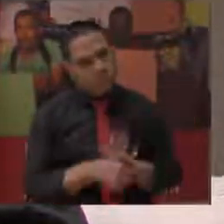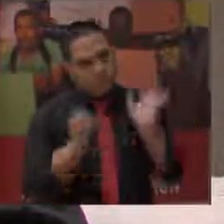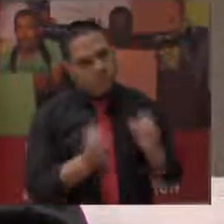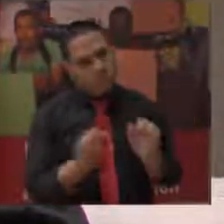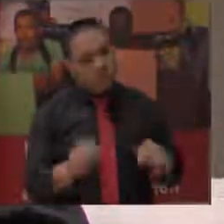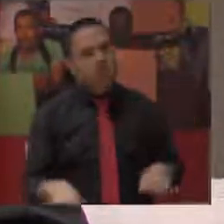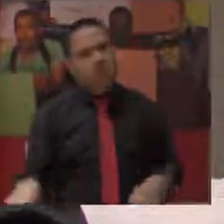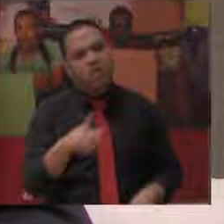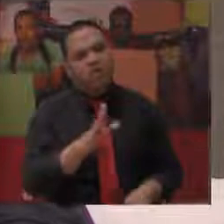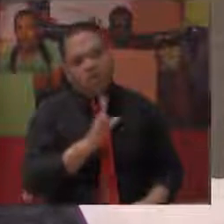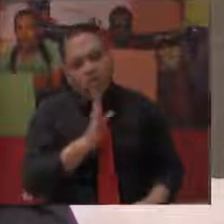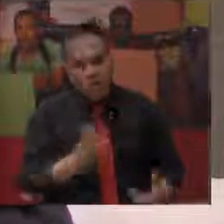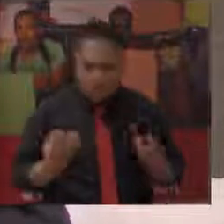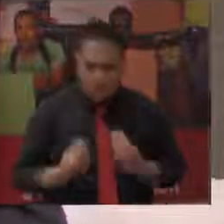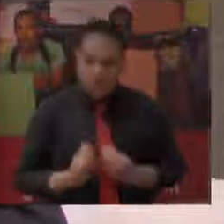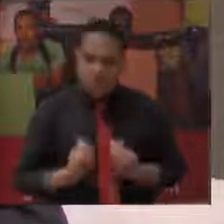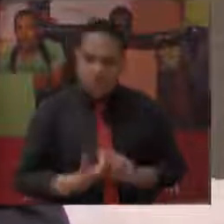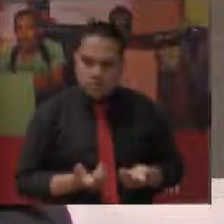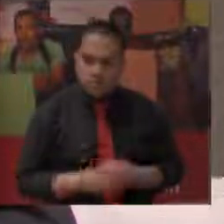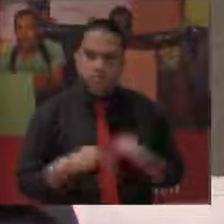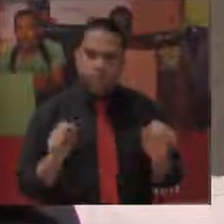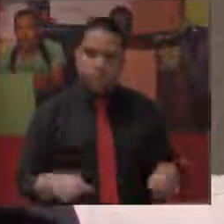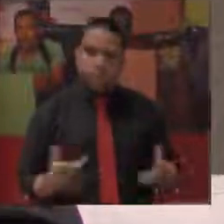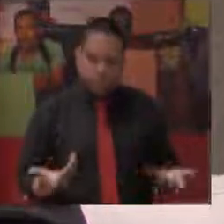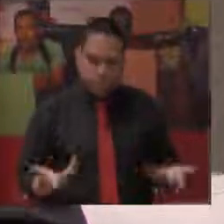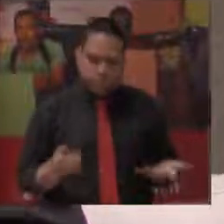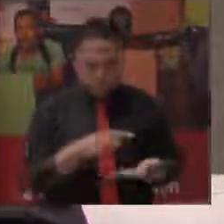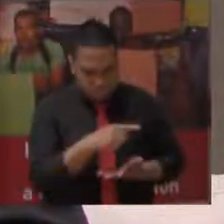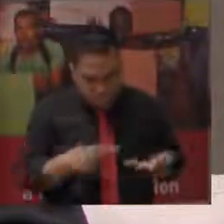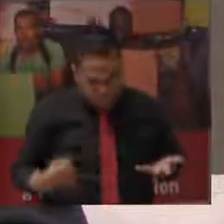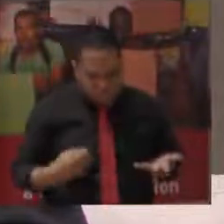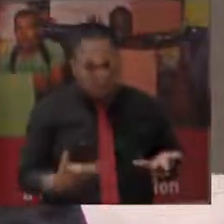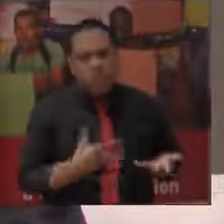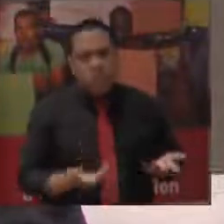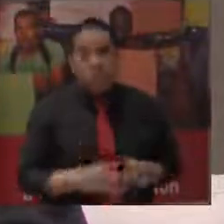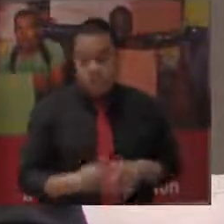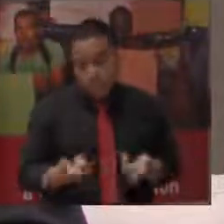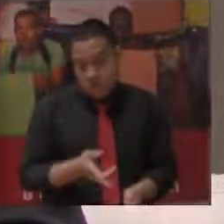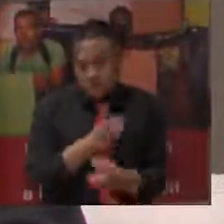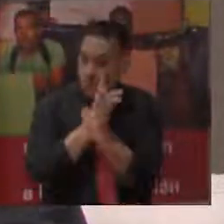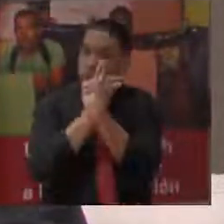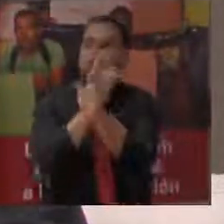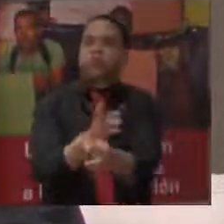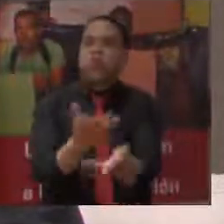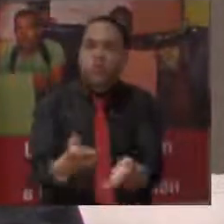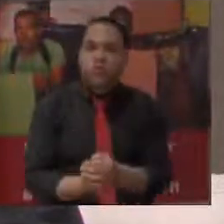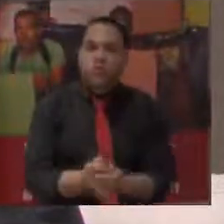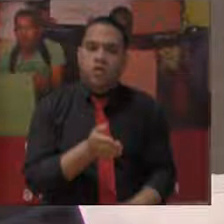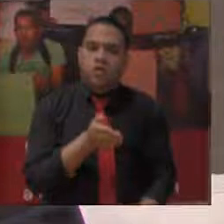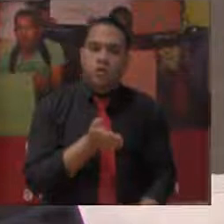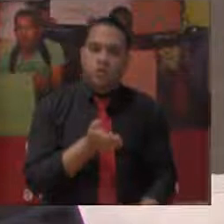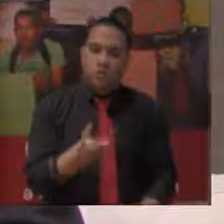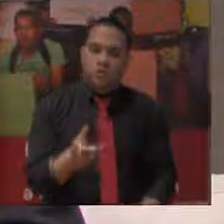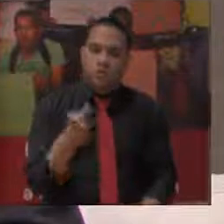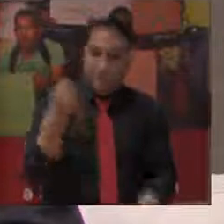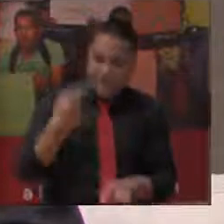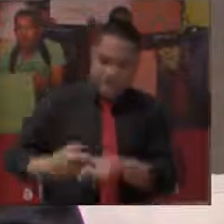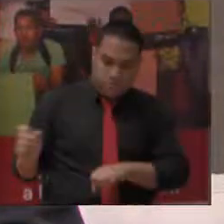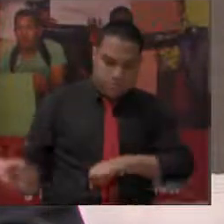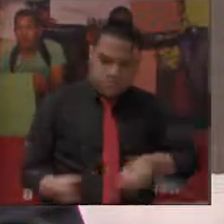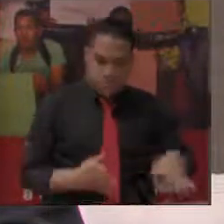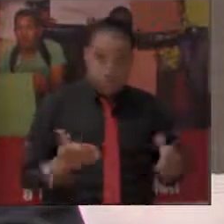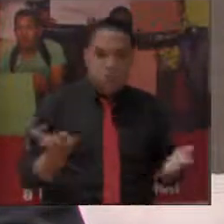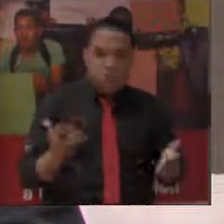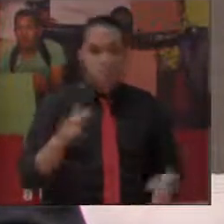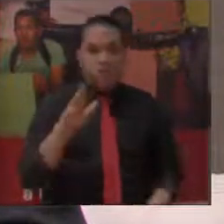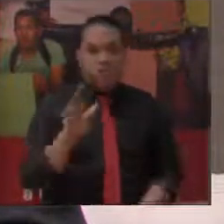sus compañeros tener todos estos beneficios. Quiero hacer un reconocimiento póstumo a una desmovilizada de Puerto